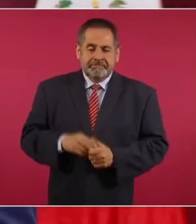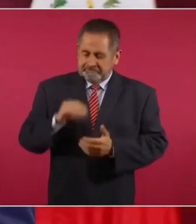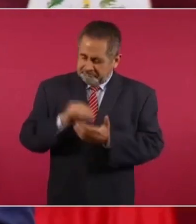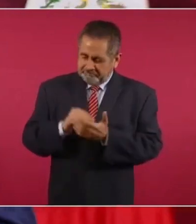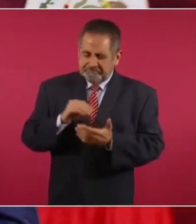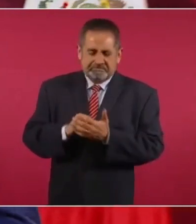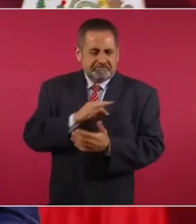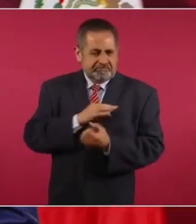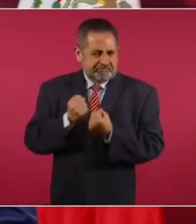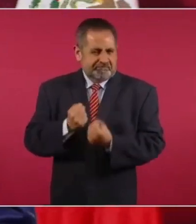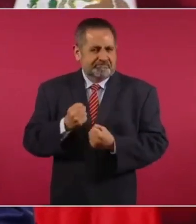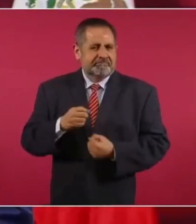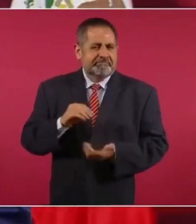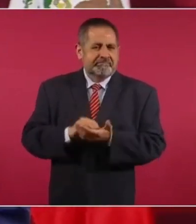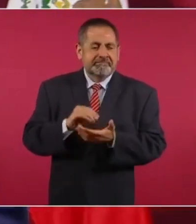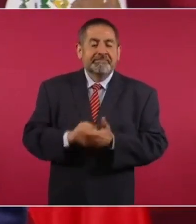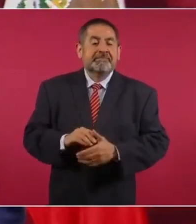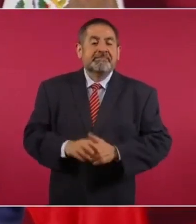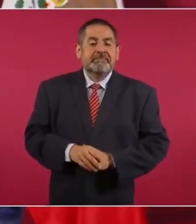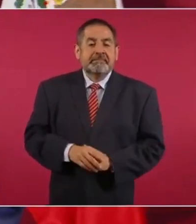todavía.